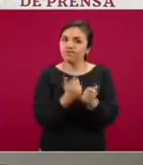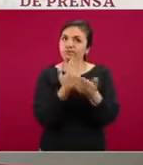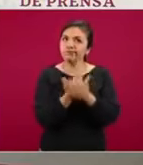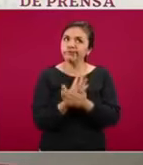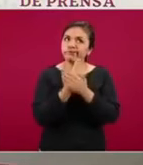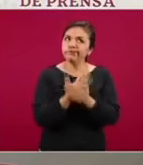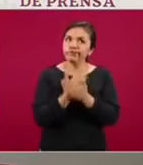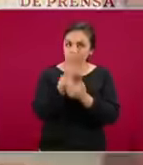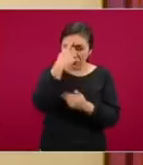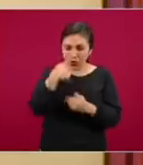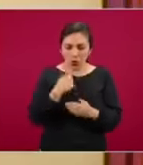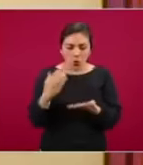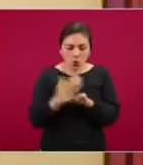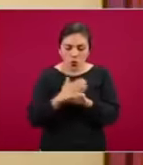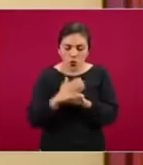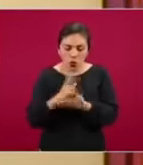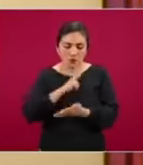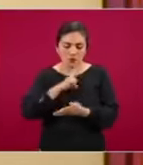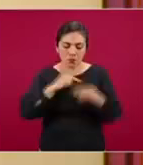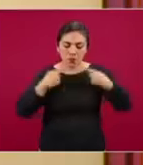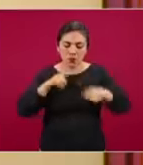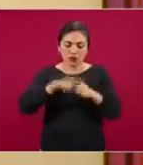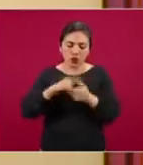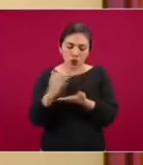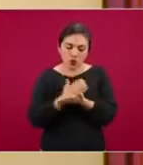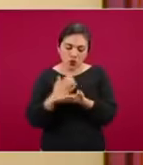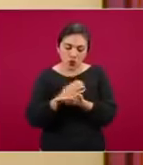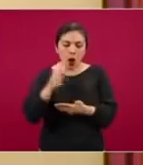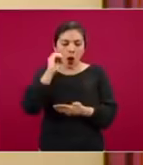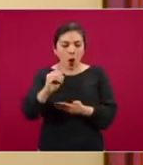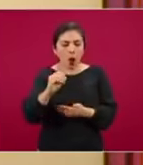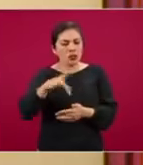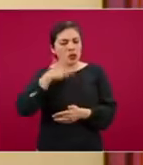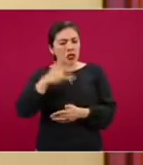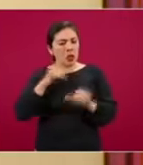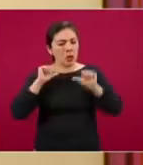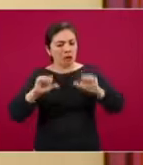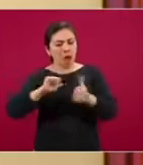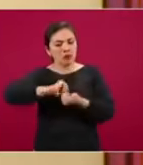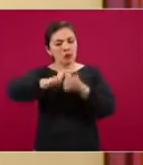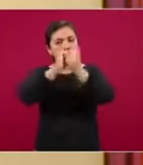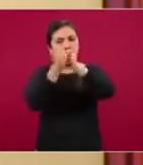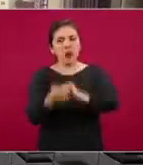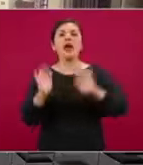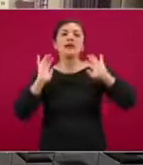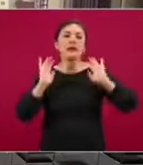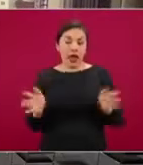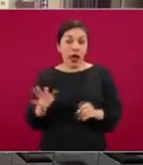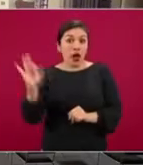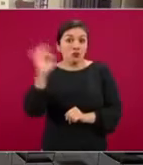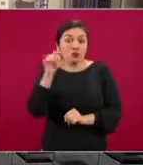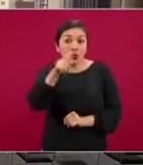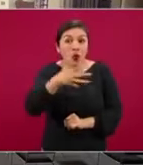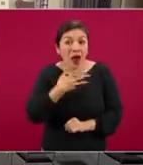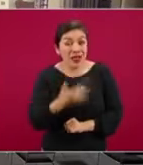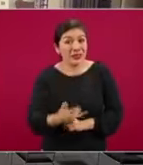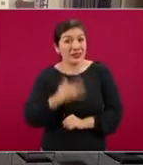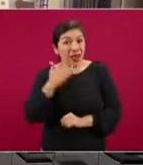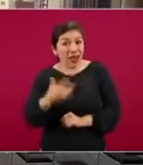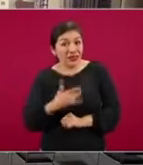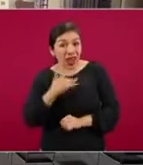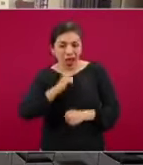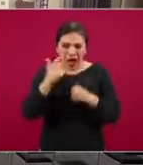a solucionar mi problema de salud o hasta que mi sintomatología mejore. Pero si tengo síntomas